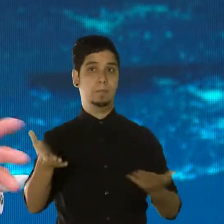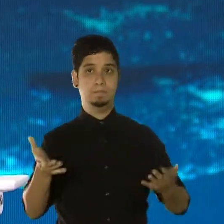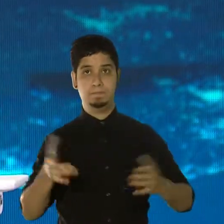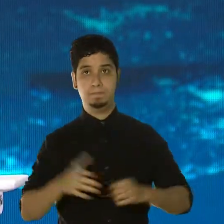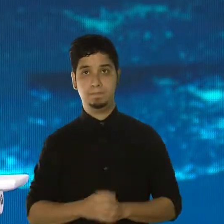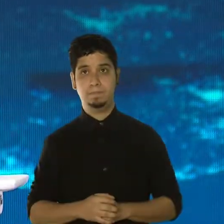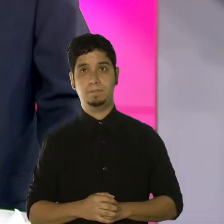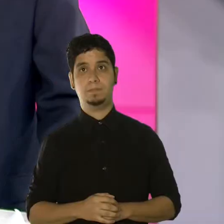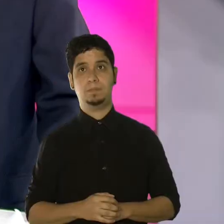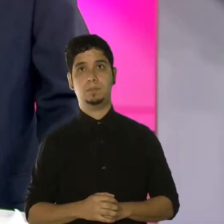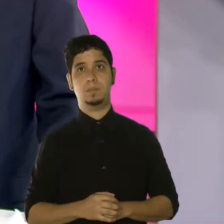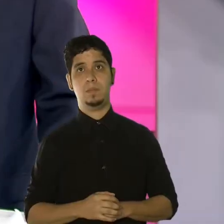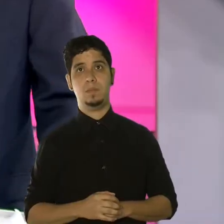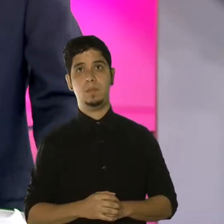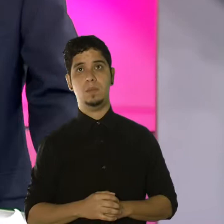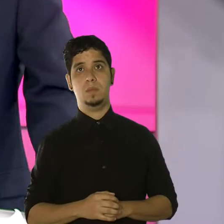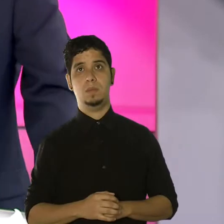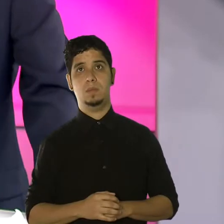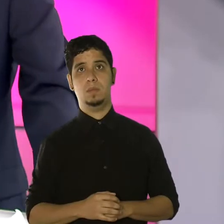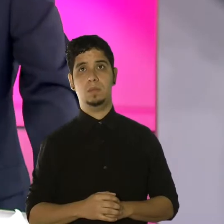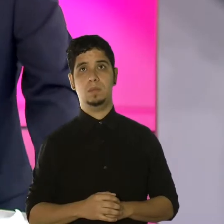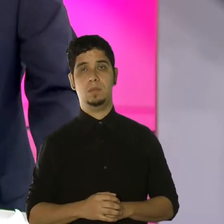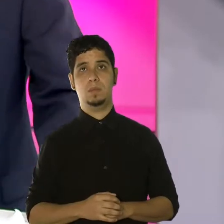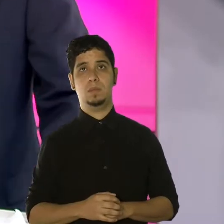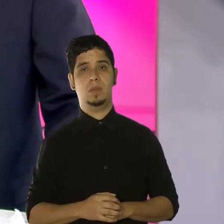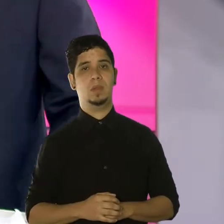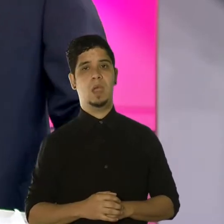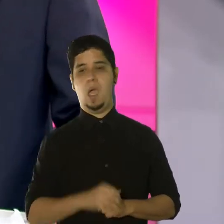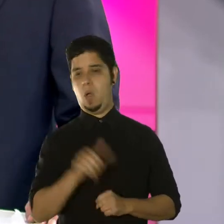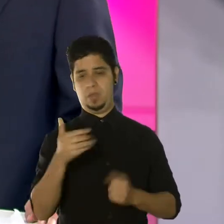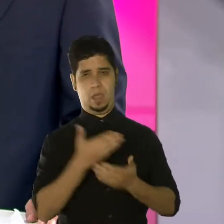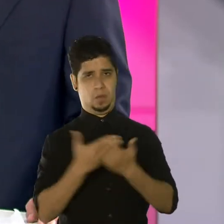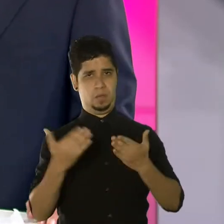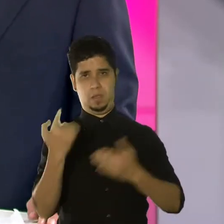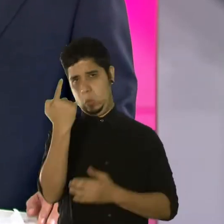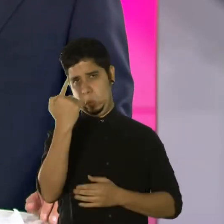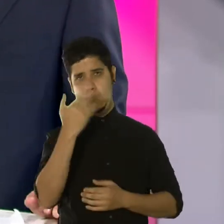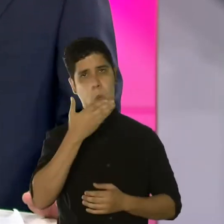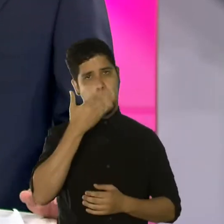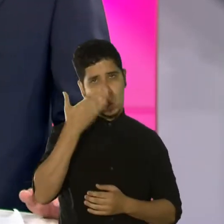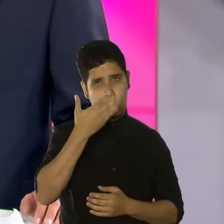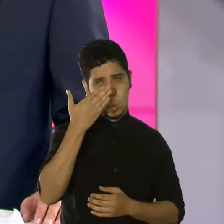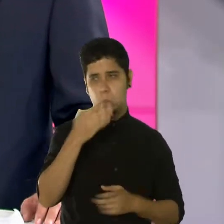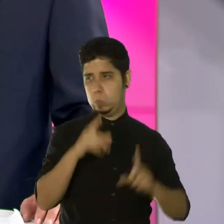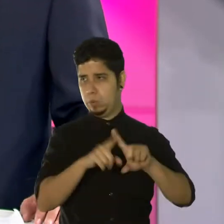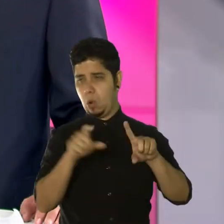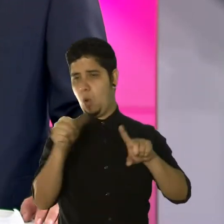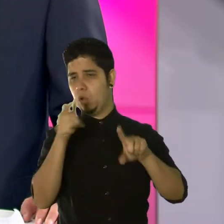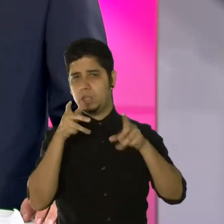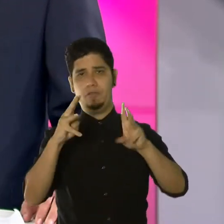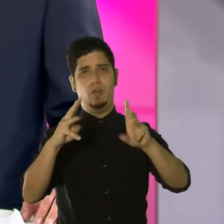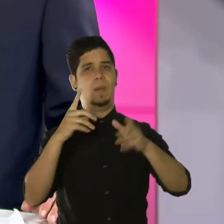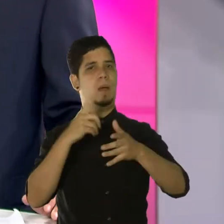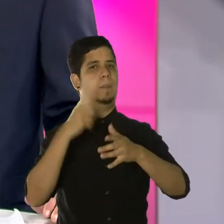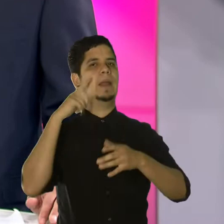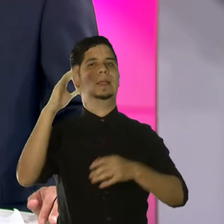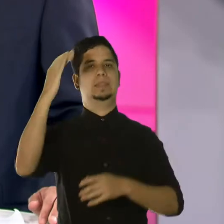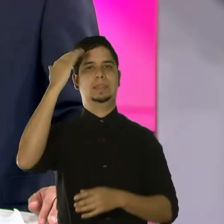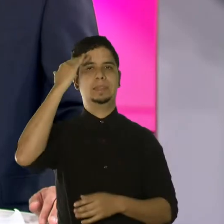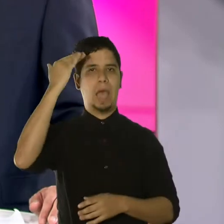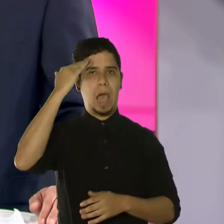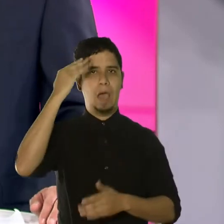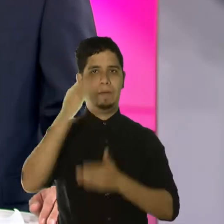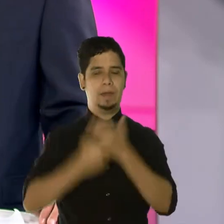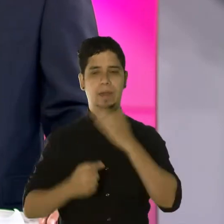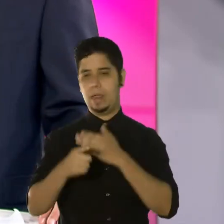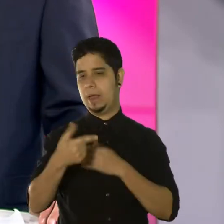quemarse y consumirse. ¿Hay algún aparato más allá de simplemente la percepción ¿verdad? del olor? ¿Hay algún aparato que indique que